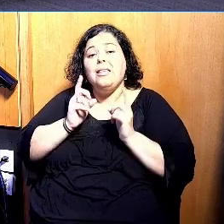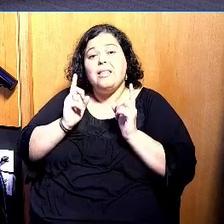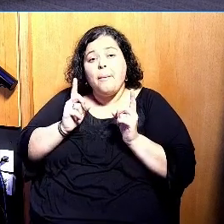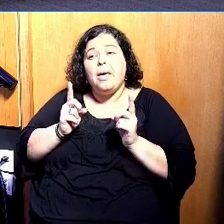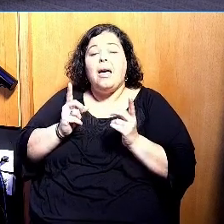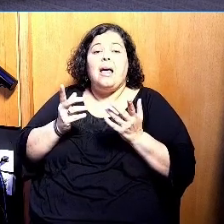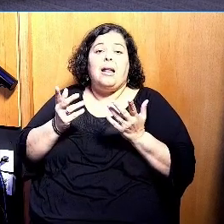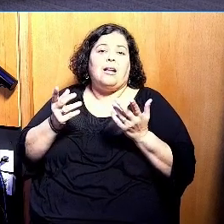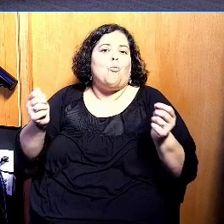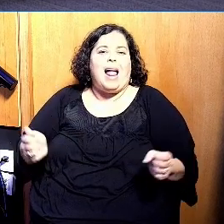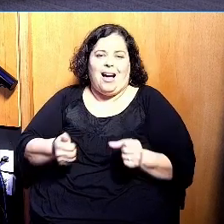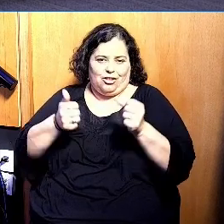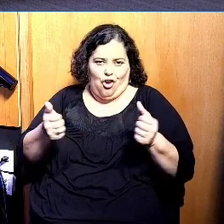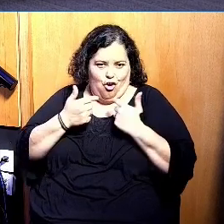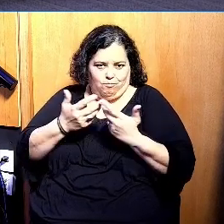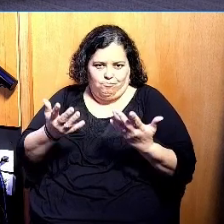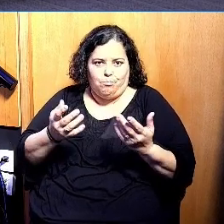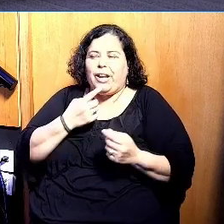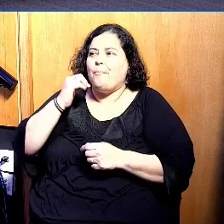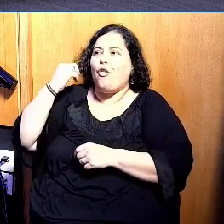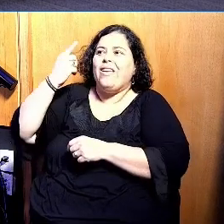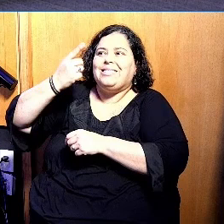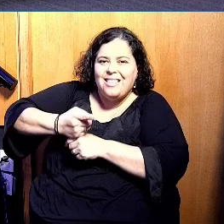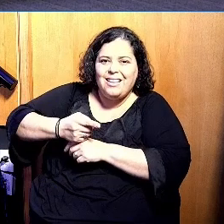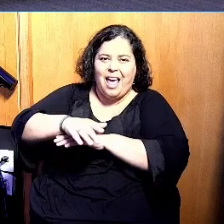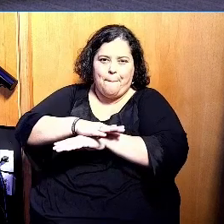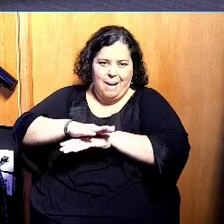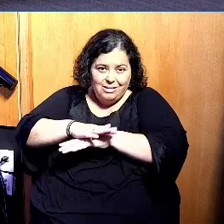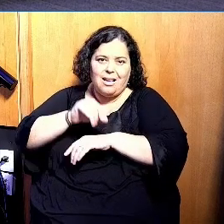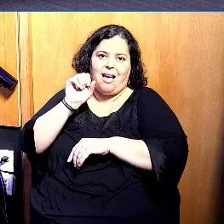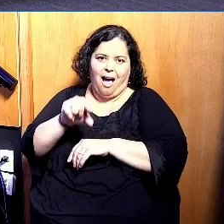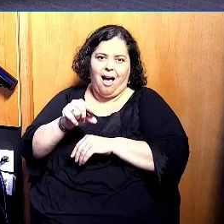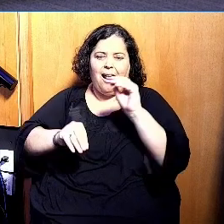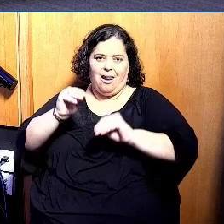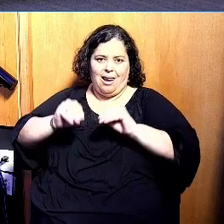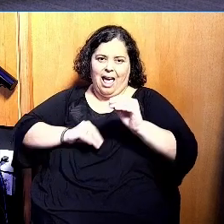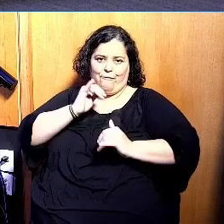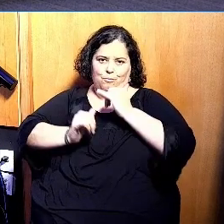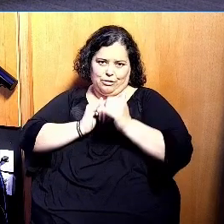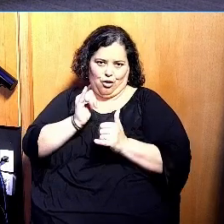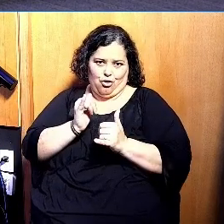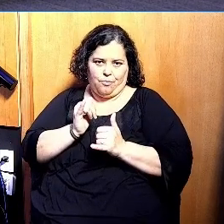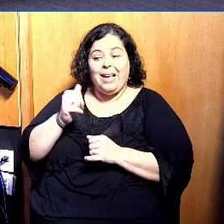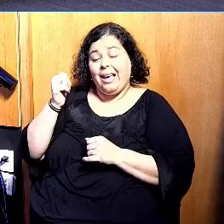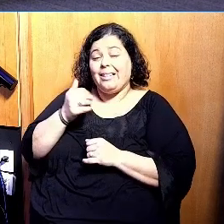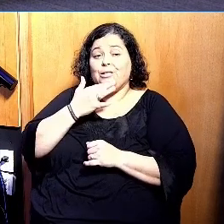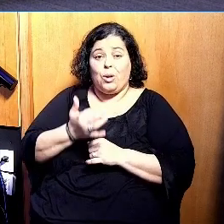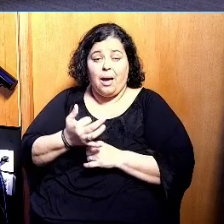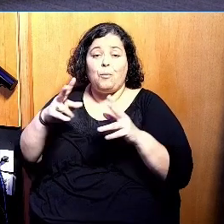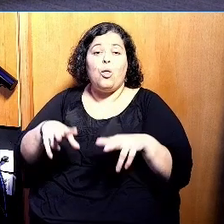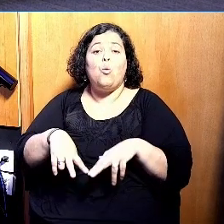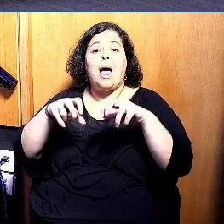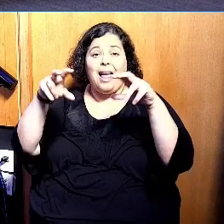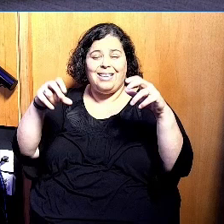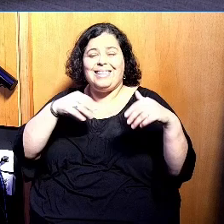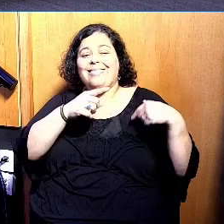ya yendo, bueno, a la acción, ¿no? De tomar decisiones basadas en datos, pero bueno, ver ejemplos en los cuales realmente tomamos esas decisiones. Este es un ejemplo de un análisis de